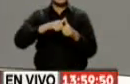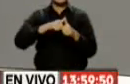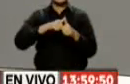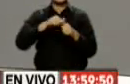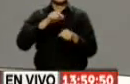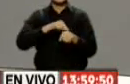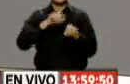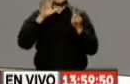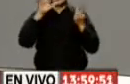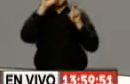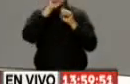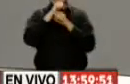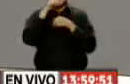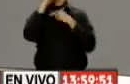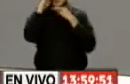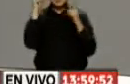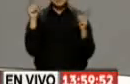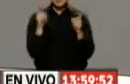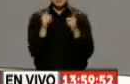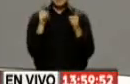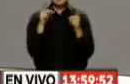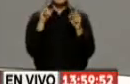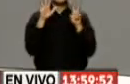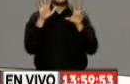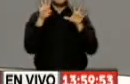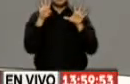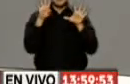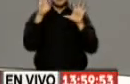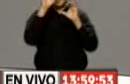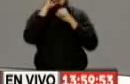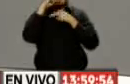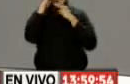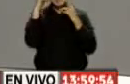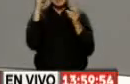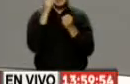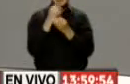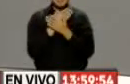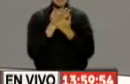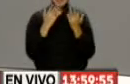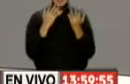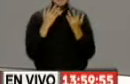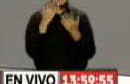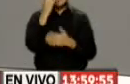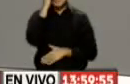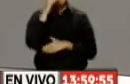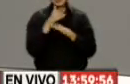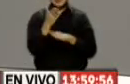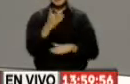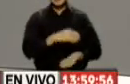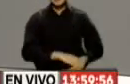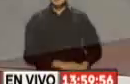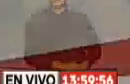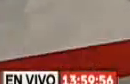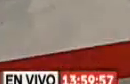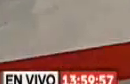a las 7 de la noche y la ampliación de estas y más noticias a las 21 horas en Telediario Estelar. Feliz tarde a todos.